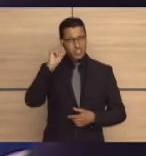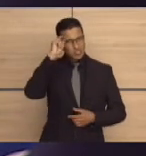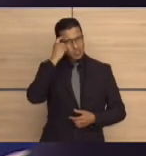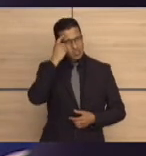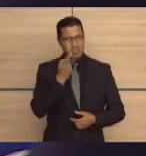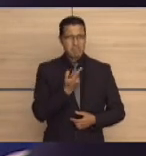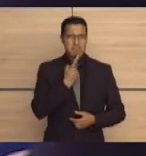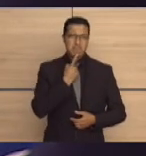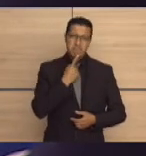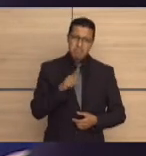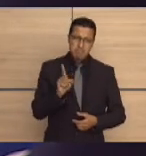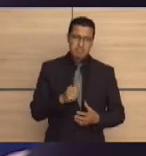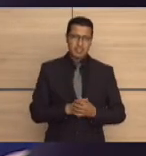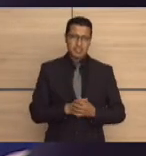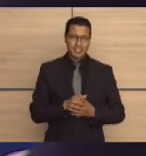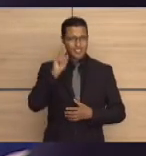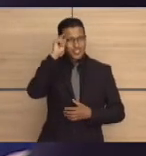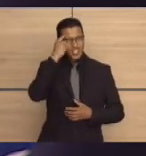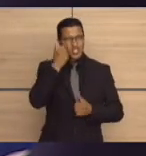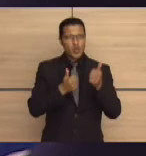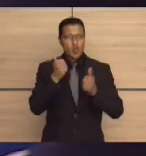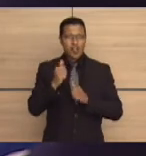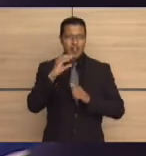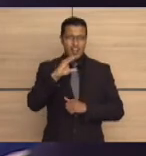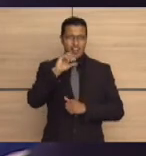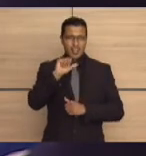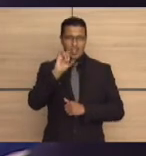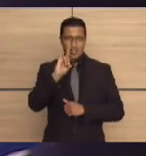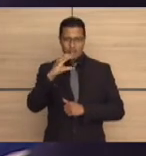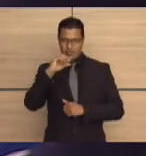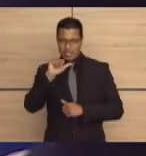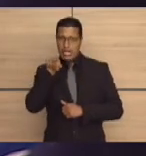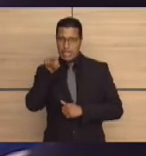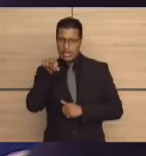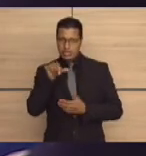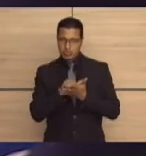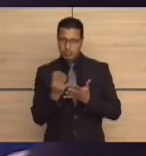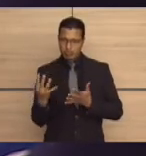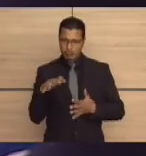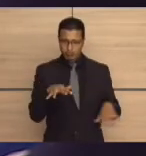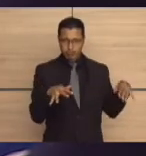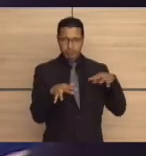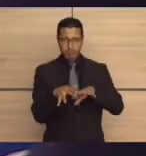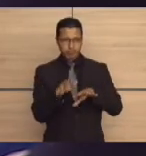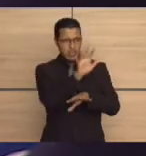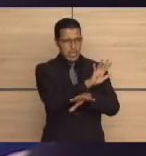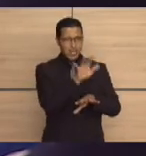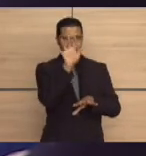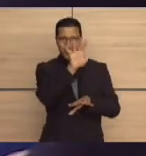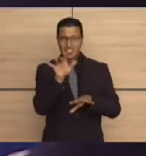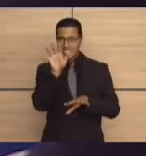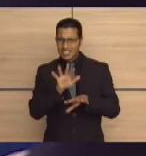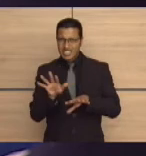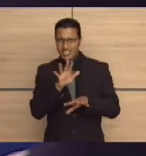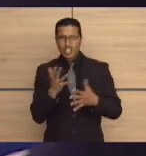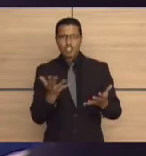gobernación, que era la gobernación del Cauca, que incluía los territorios de los